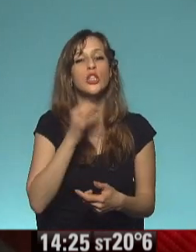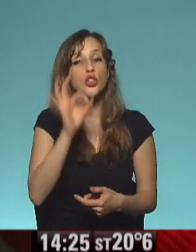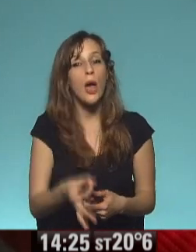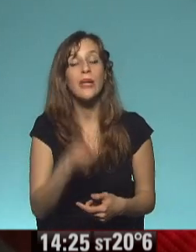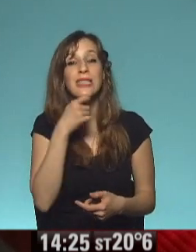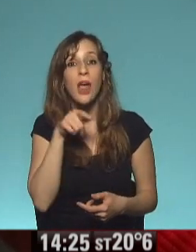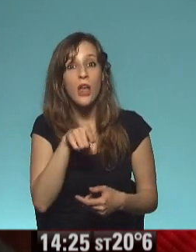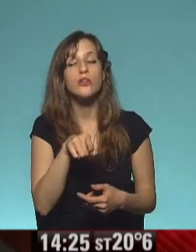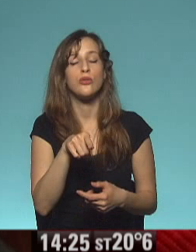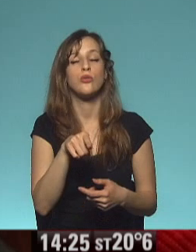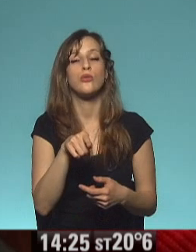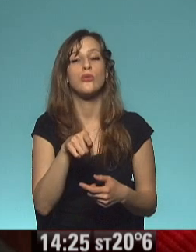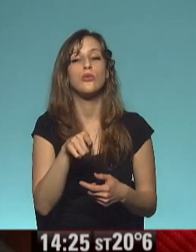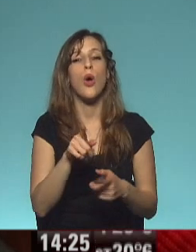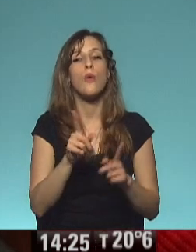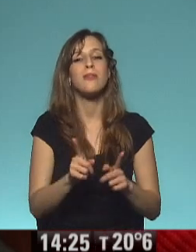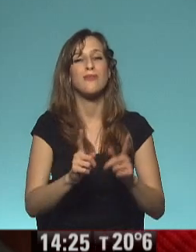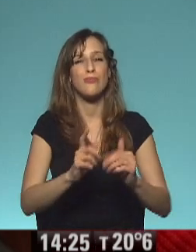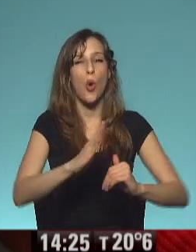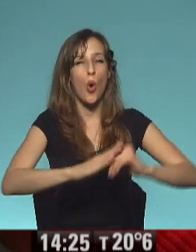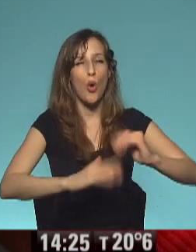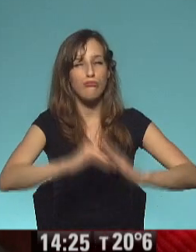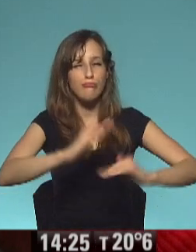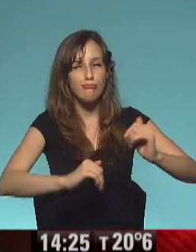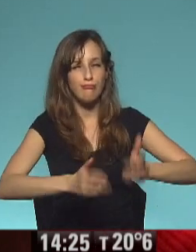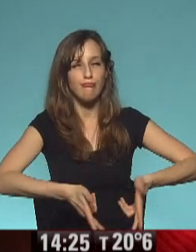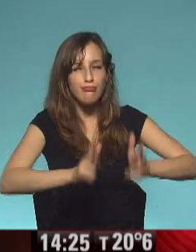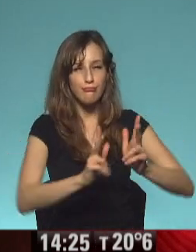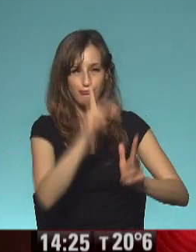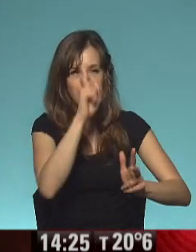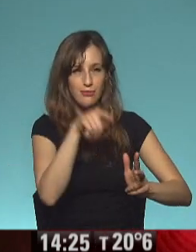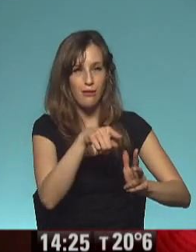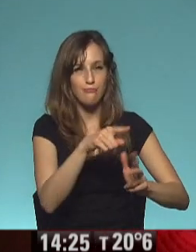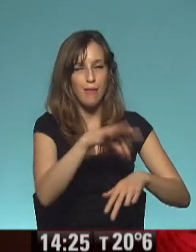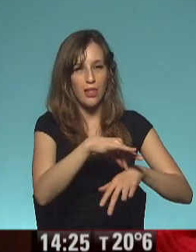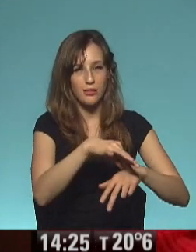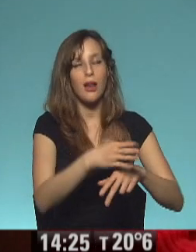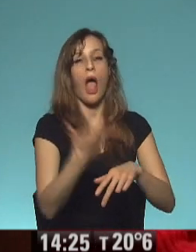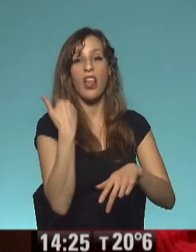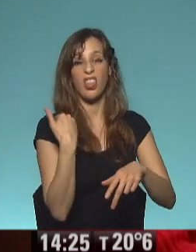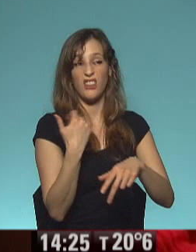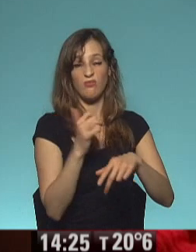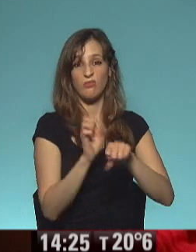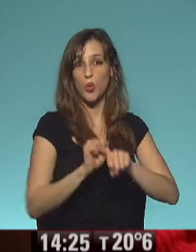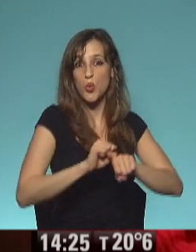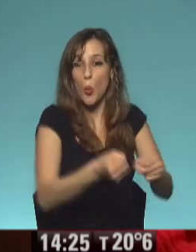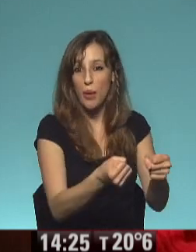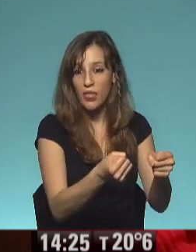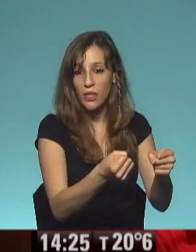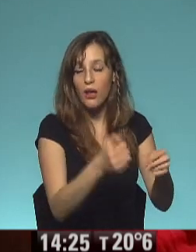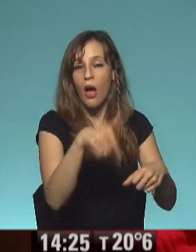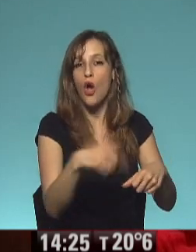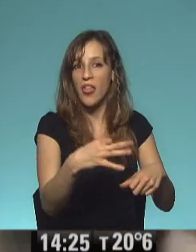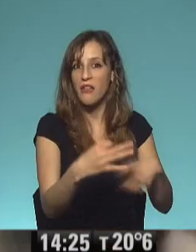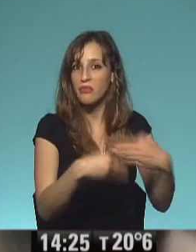incorpora la terminación del hospital de medicina nuclear, que fue una de las obras que quedó paralizada durante el gobierno de Macri. Eso es uno de los temas que tengo que hablar con